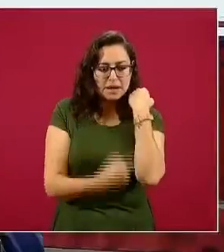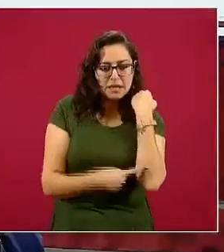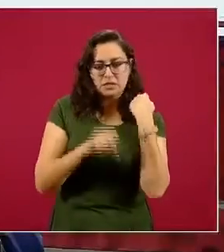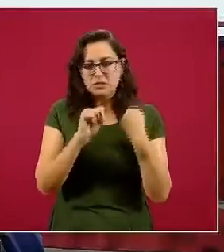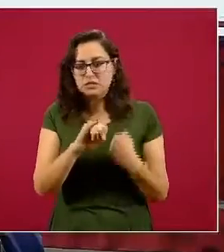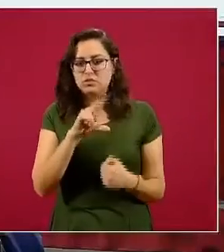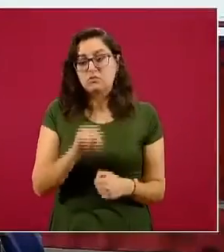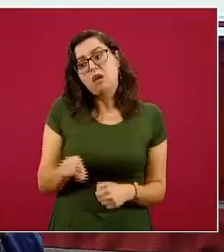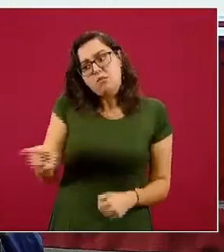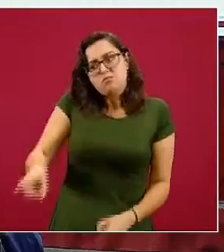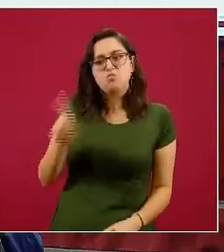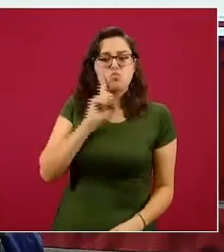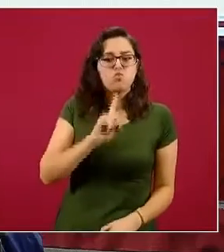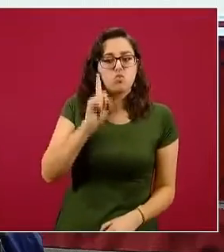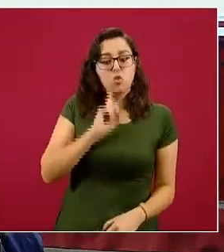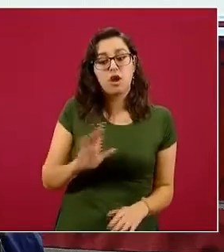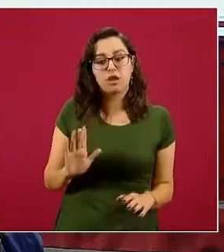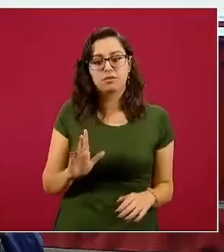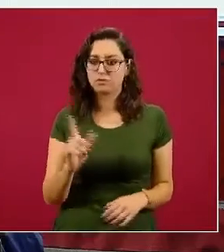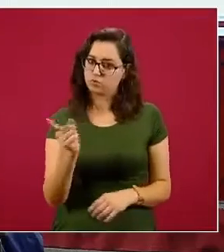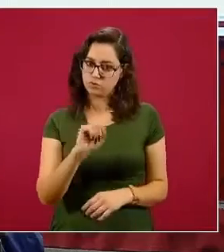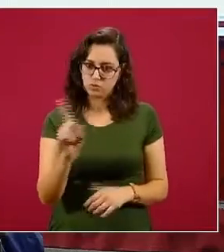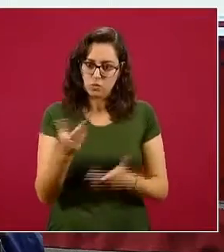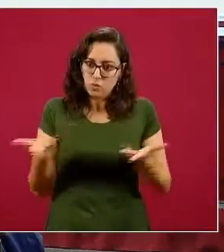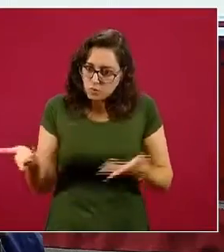la responsabilidad en las mujeres.